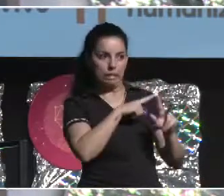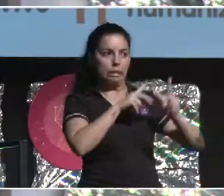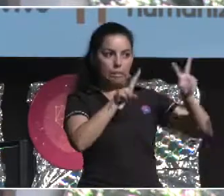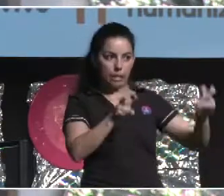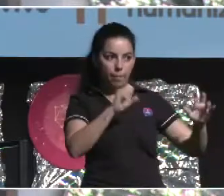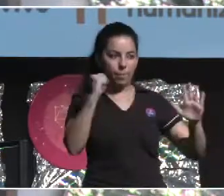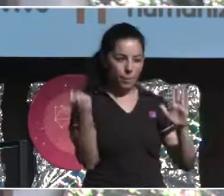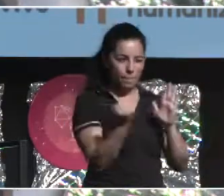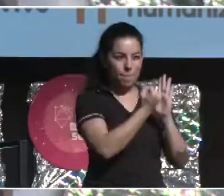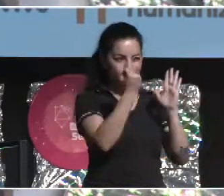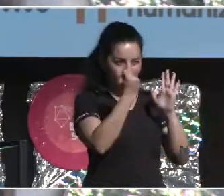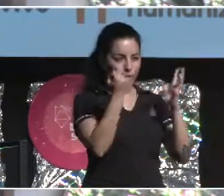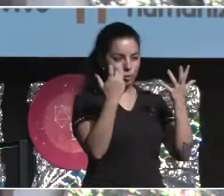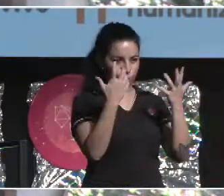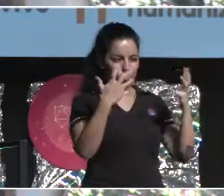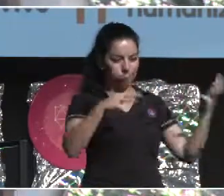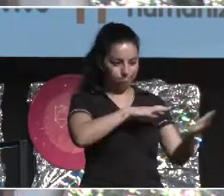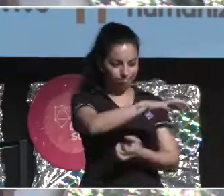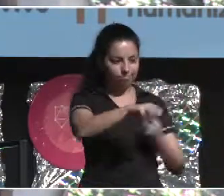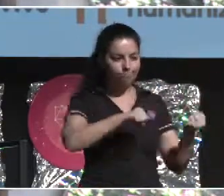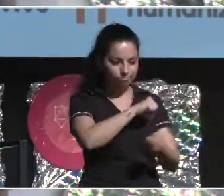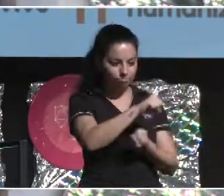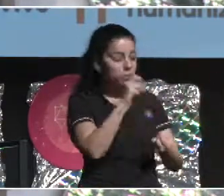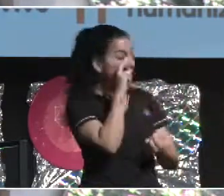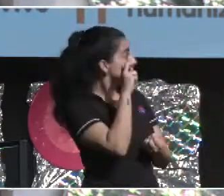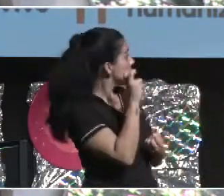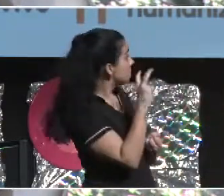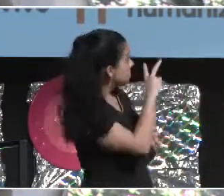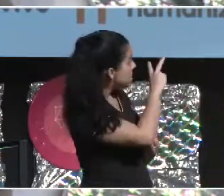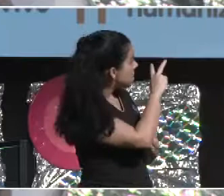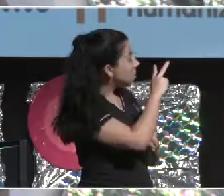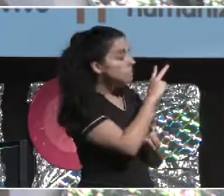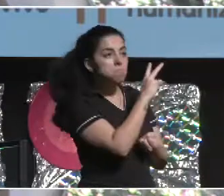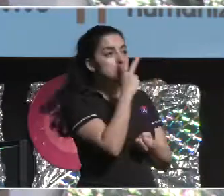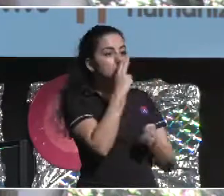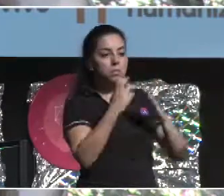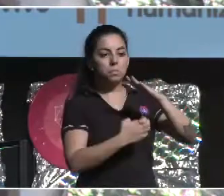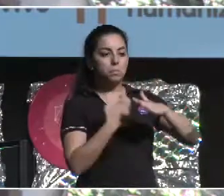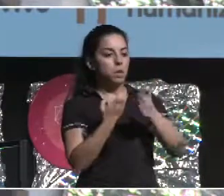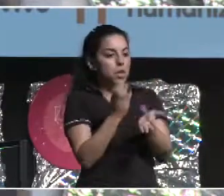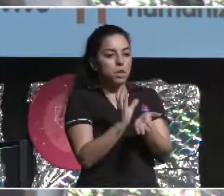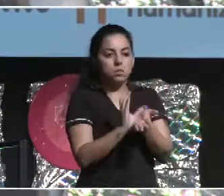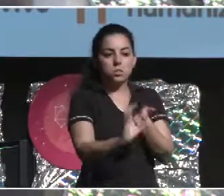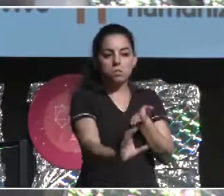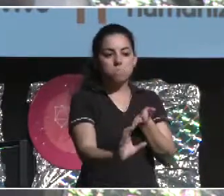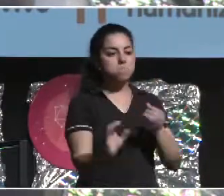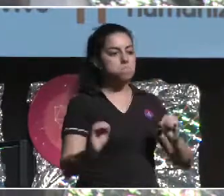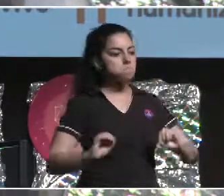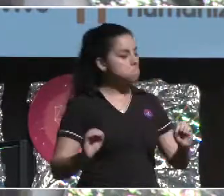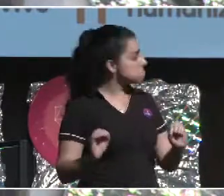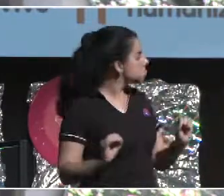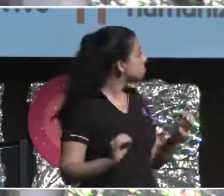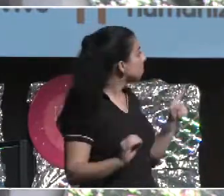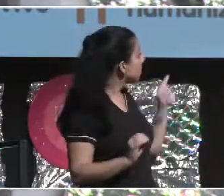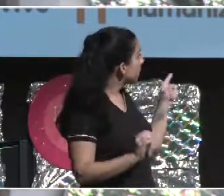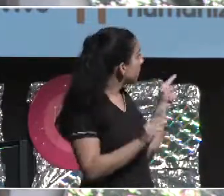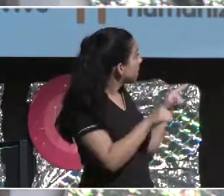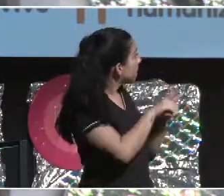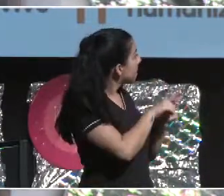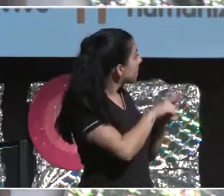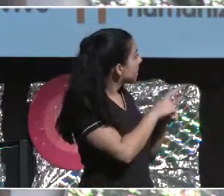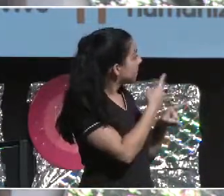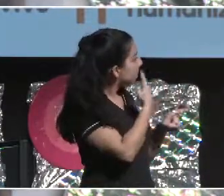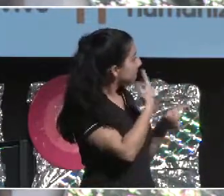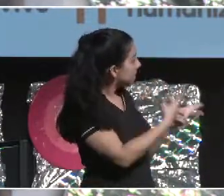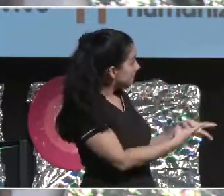ambientales, si bien no hay mucha presencia de las empresas, casi no hay recursos. Quiere decir esto que también hay que